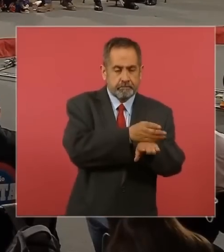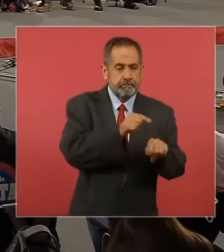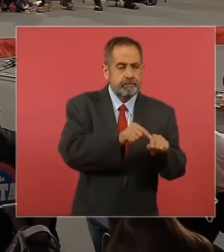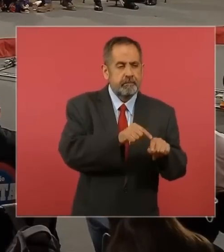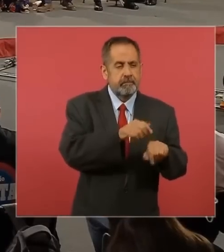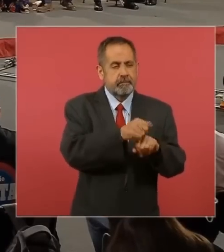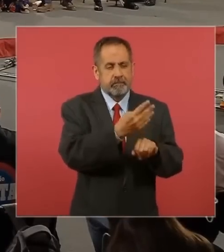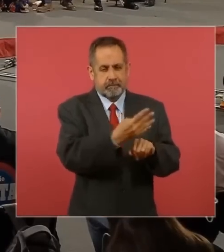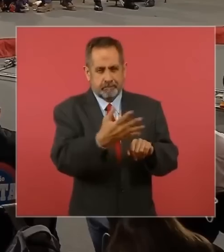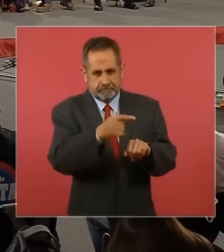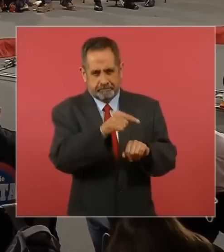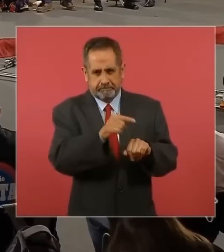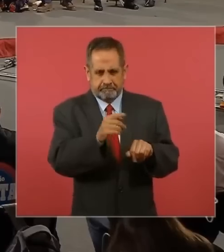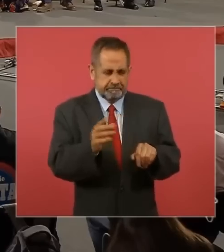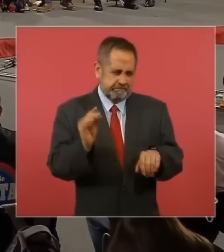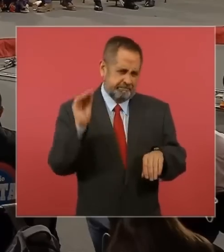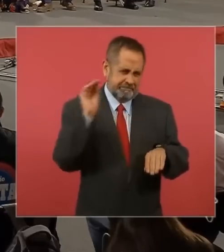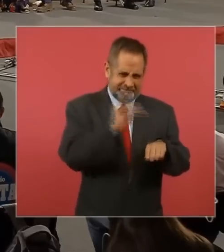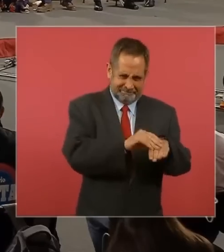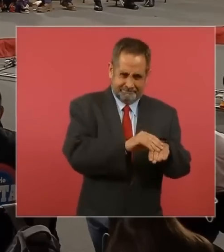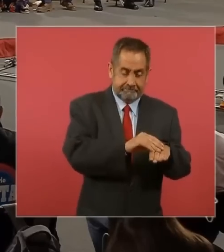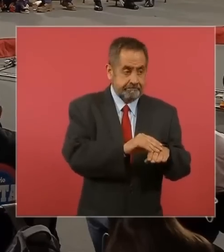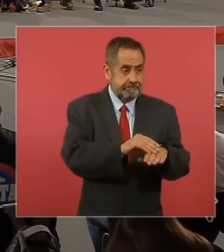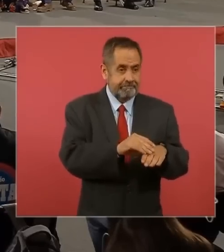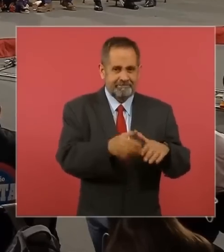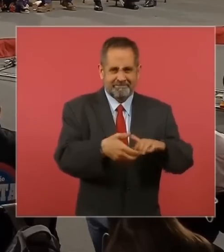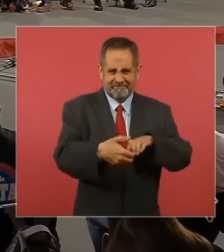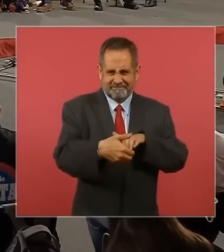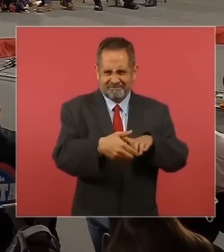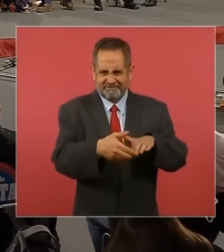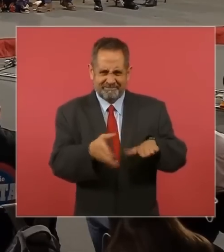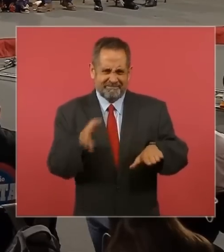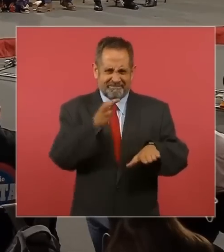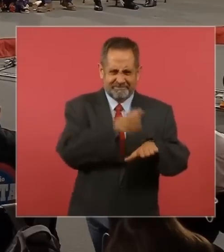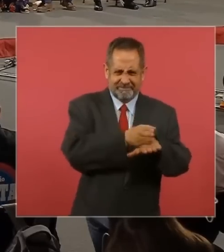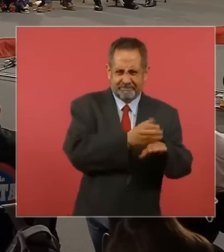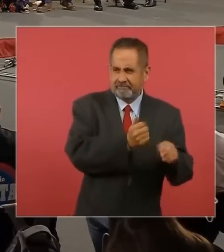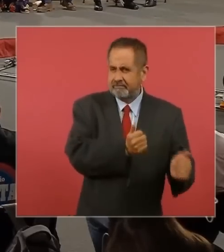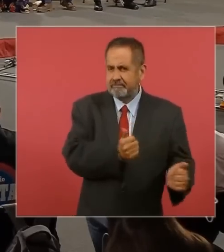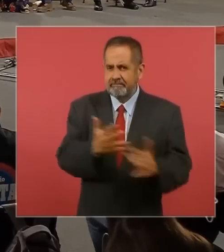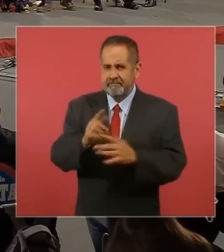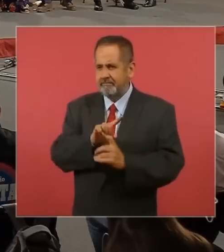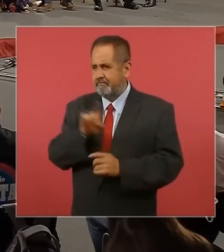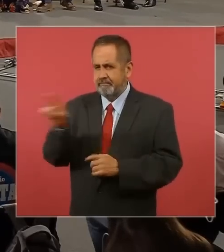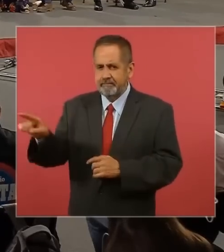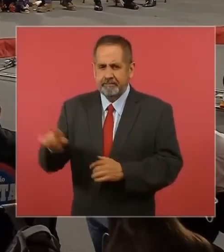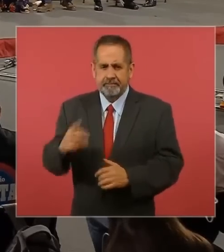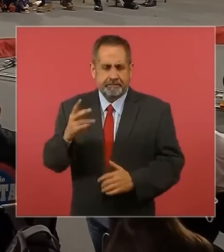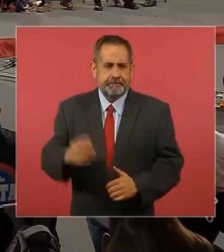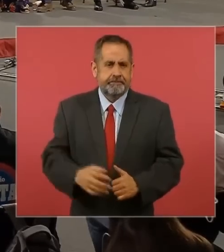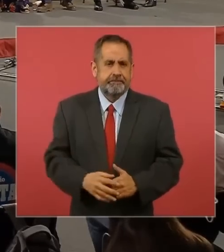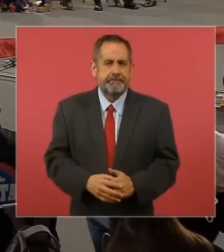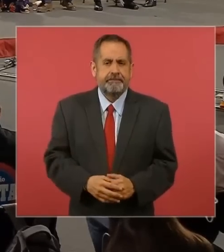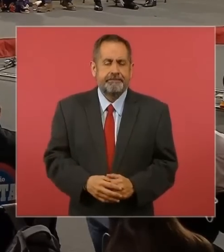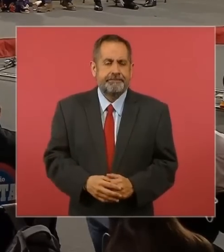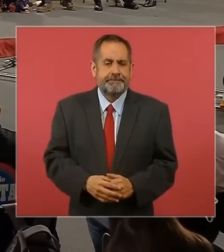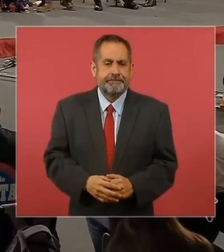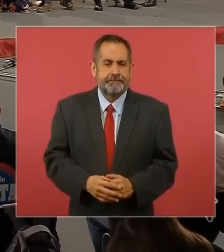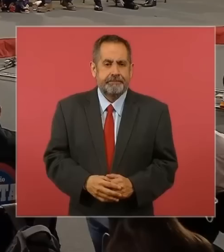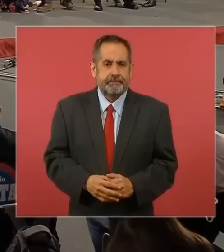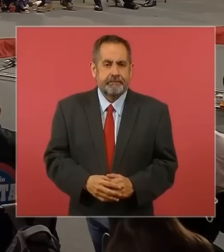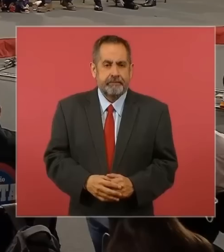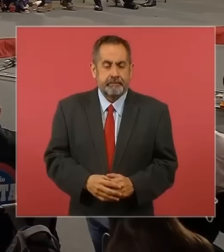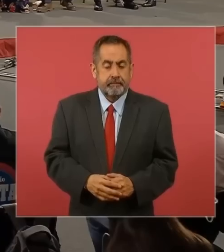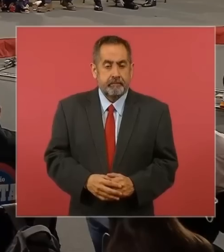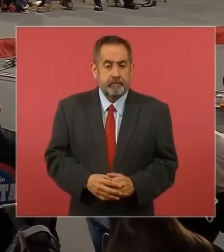se está produciendo y se fabricando este tren para México, hecho en México. La siguiente, por favor. Se